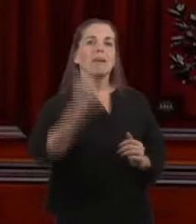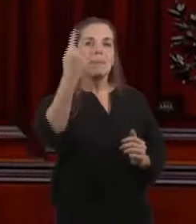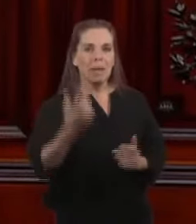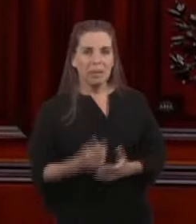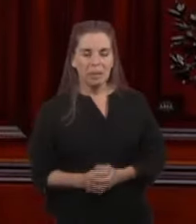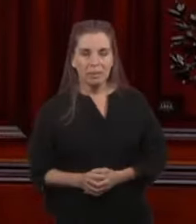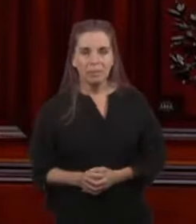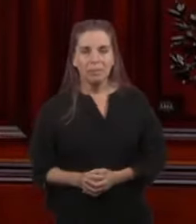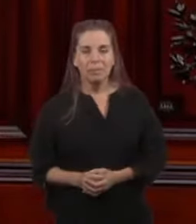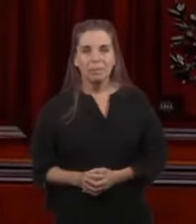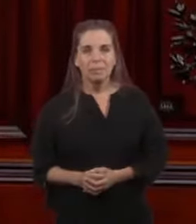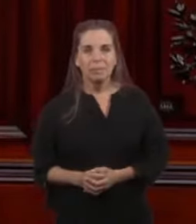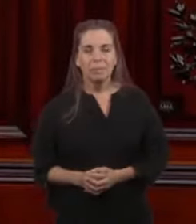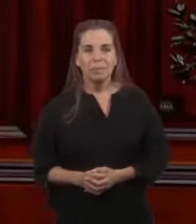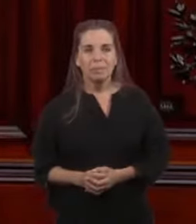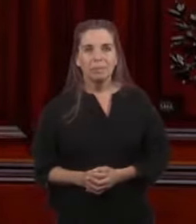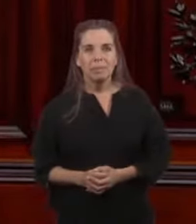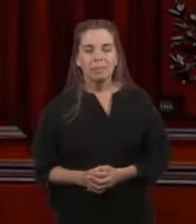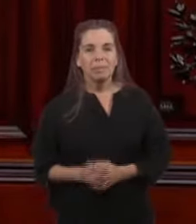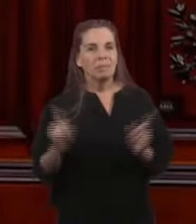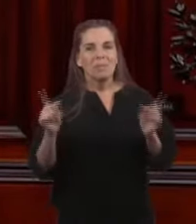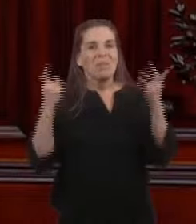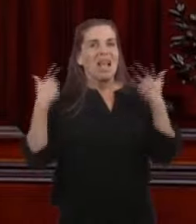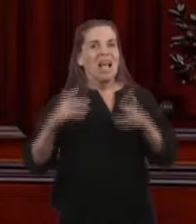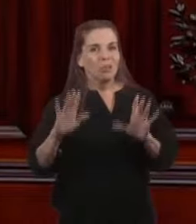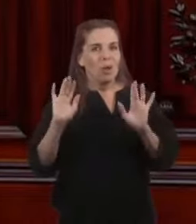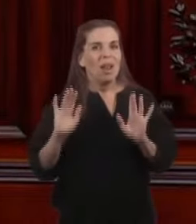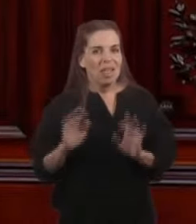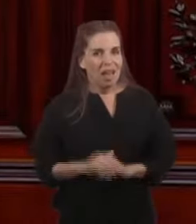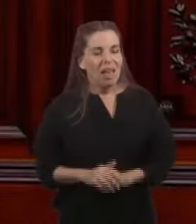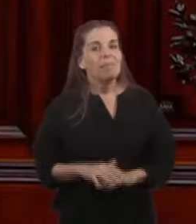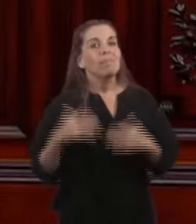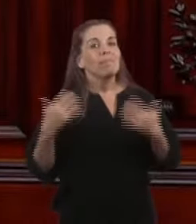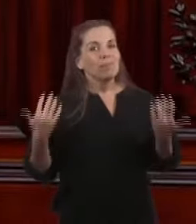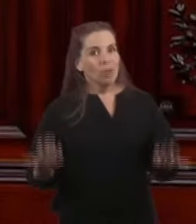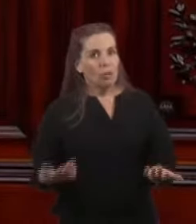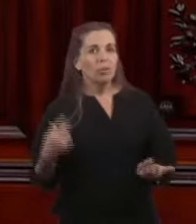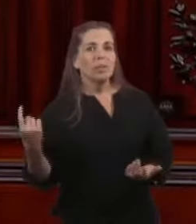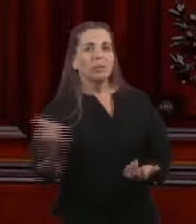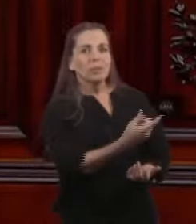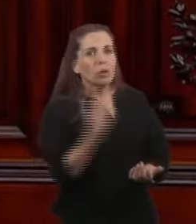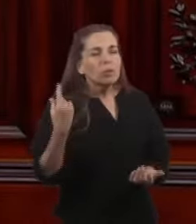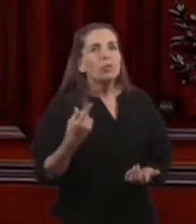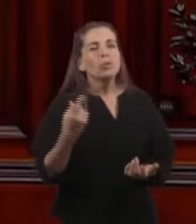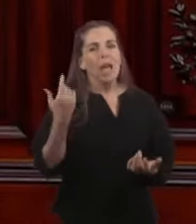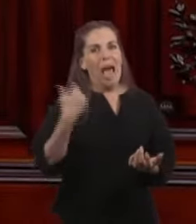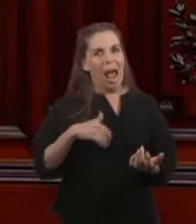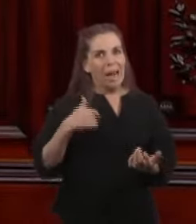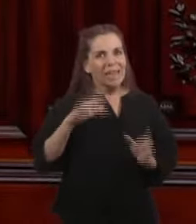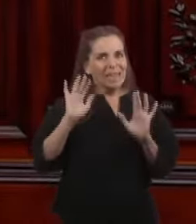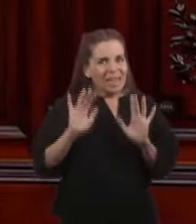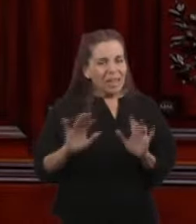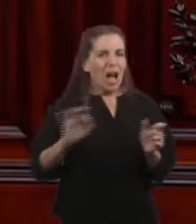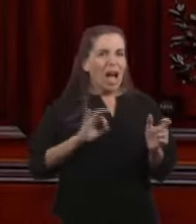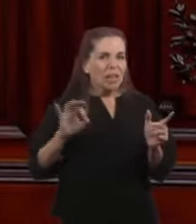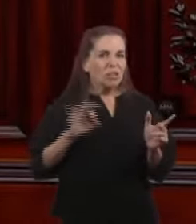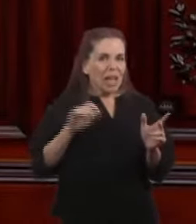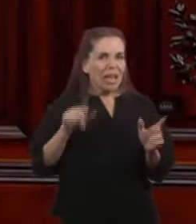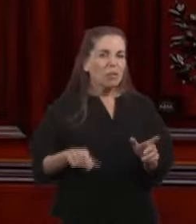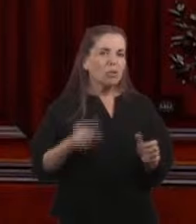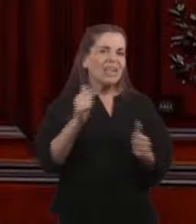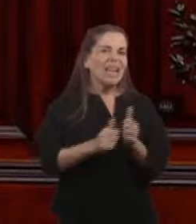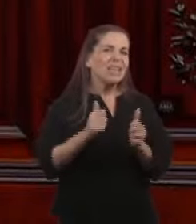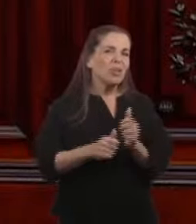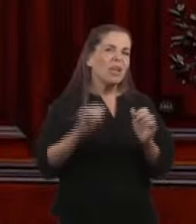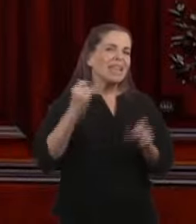gestión no es casualidad entonces que seamos el máximo Def volteador de serial de la historia moderna